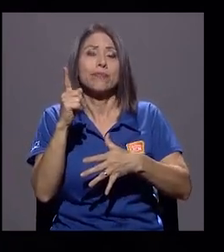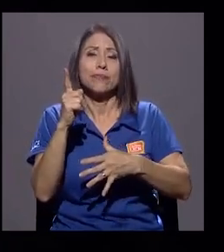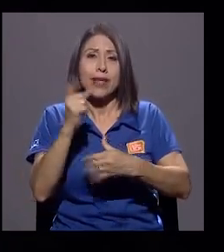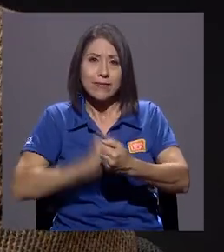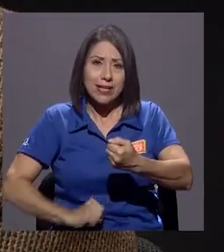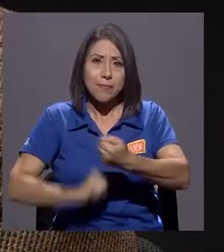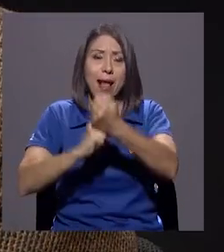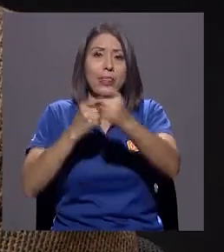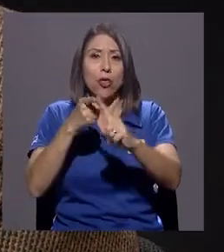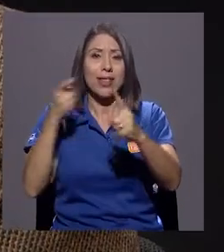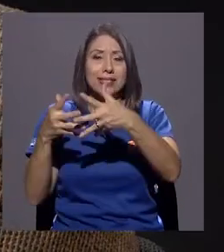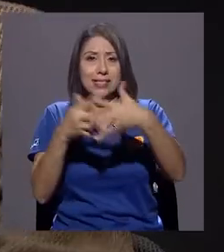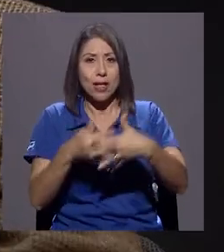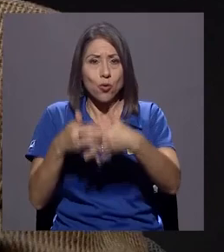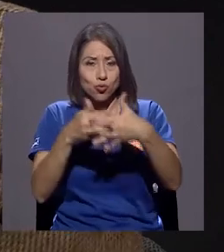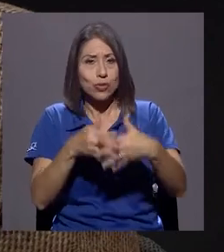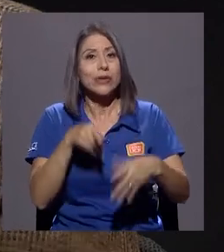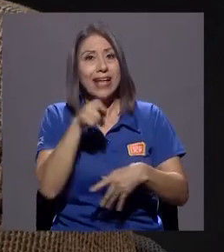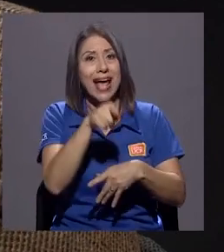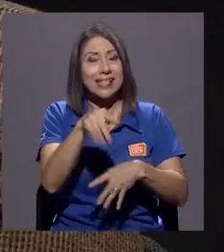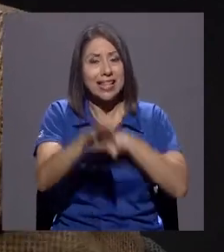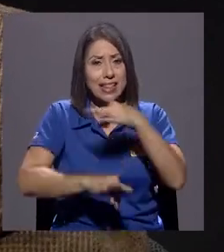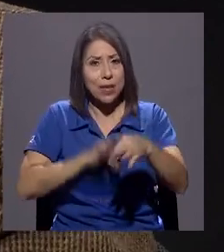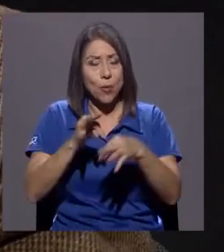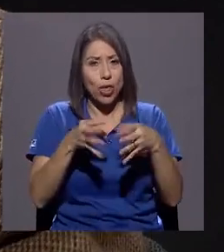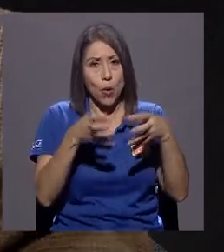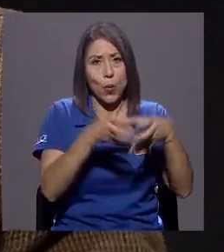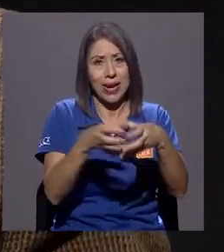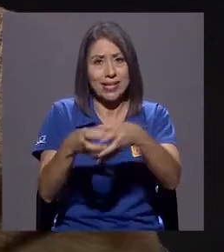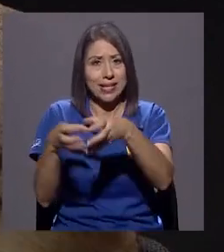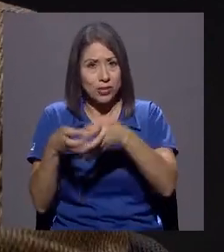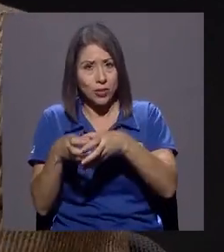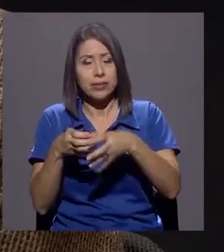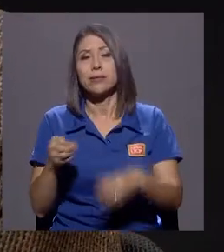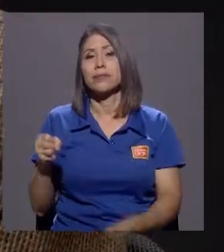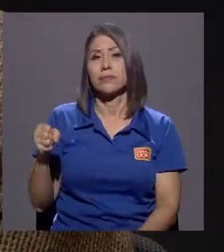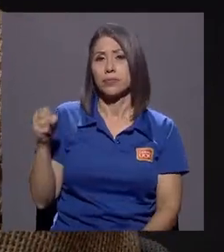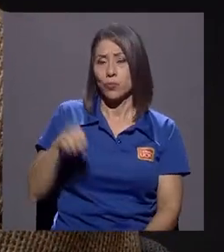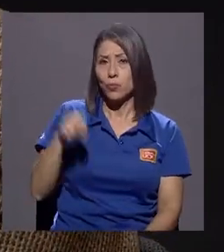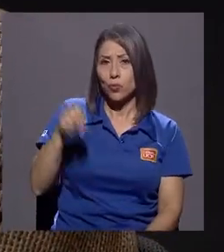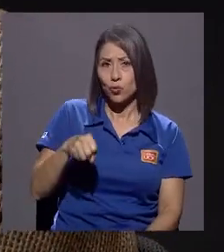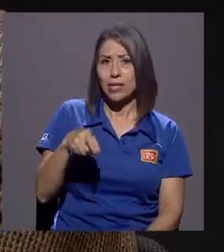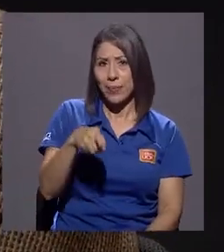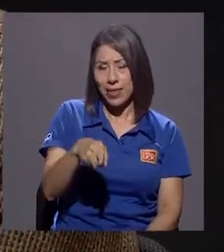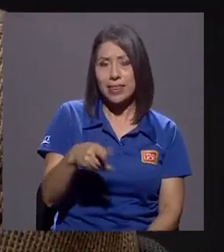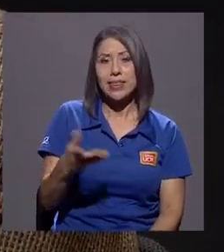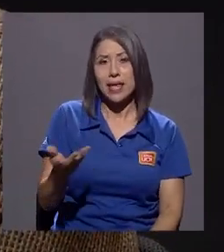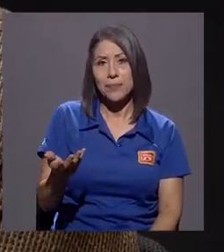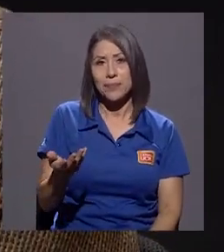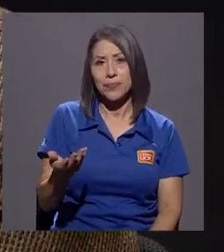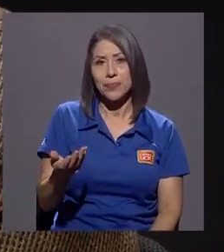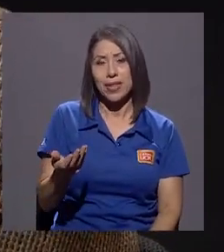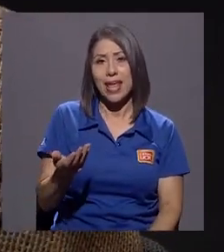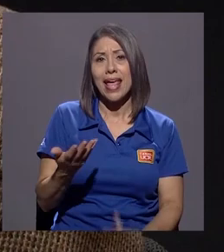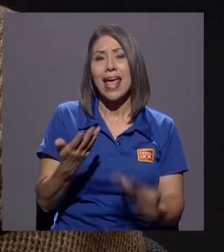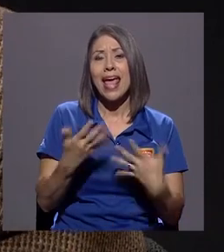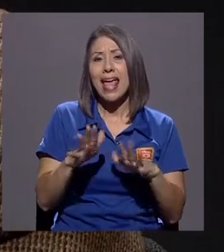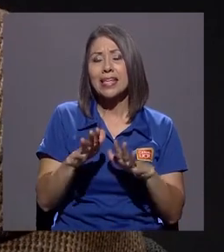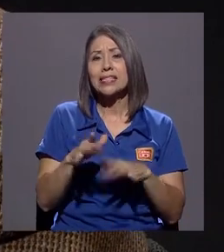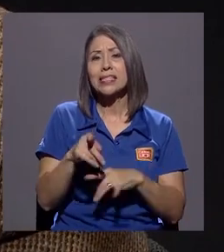de organizaciones claro decir eso bueno justamente es digamos la